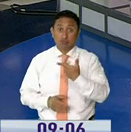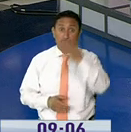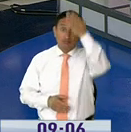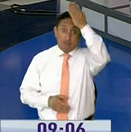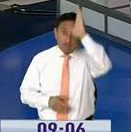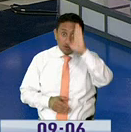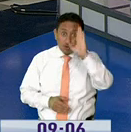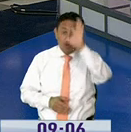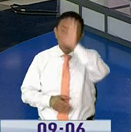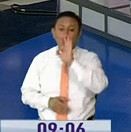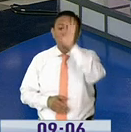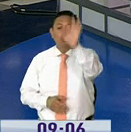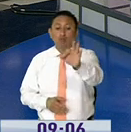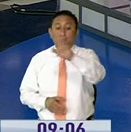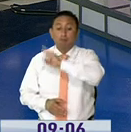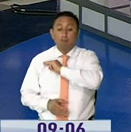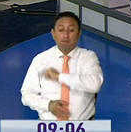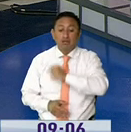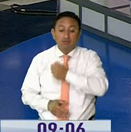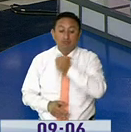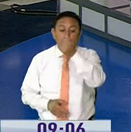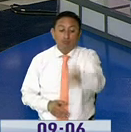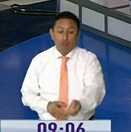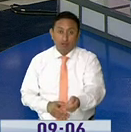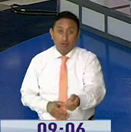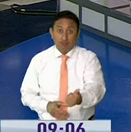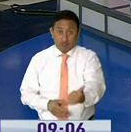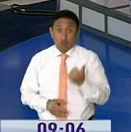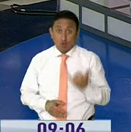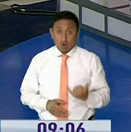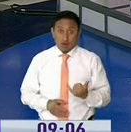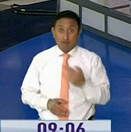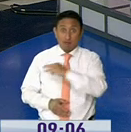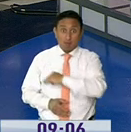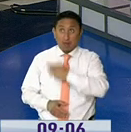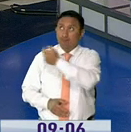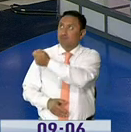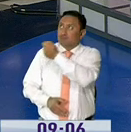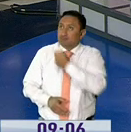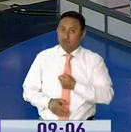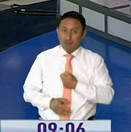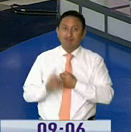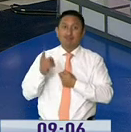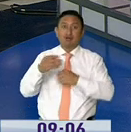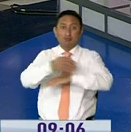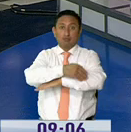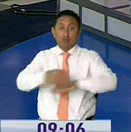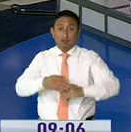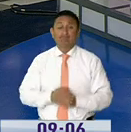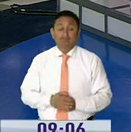Dios te puso una misión, hoy estamos en esa misión. La misión es en primera línea.